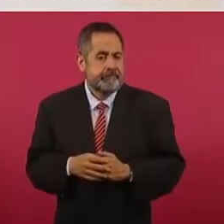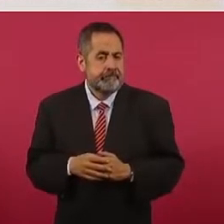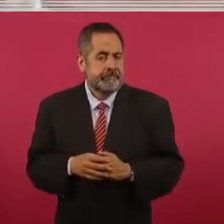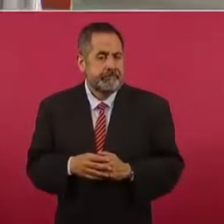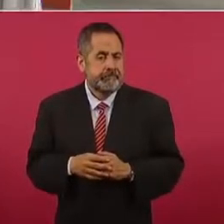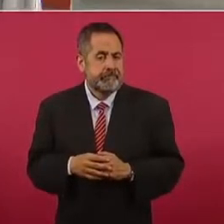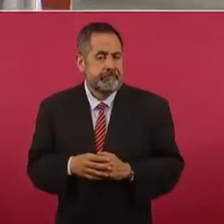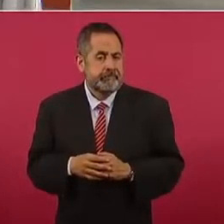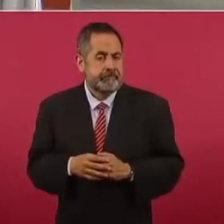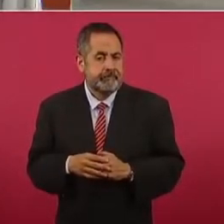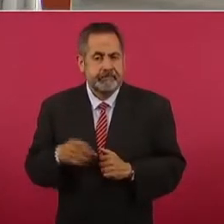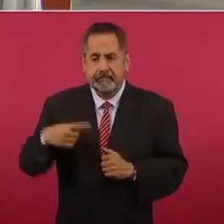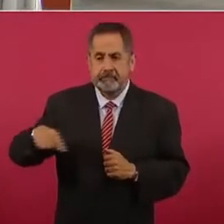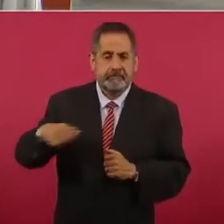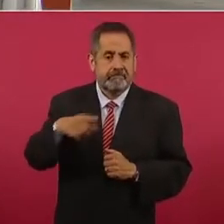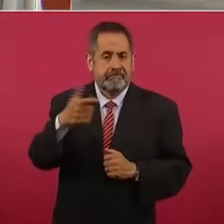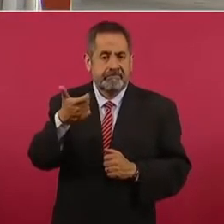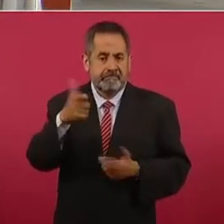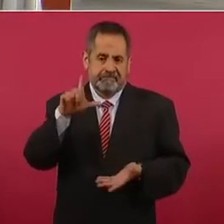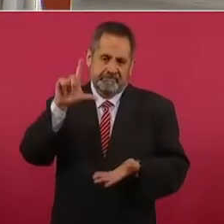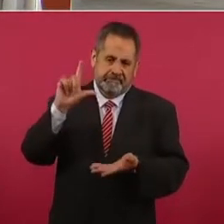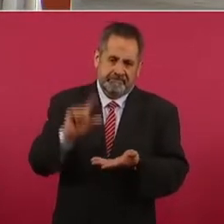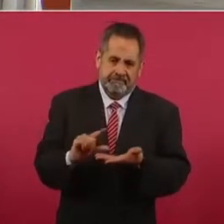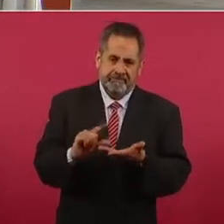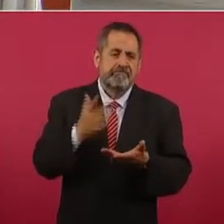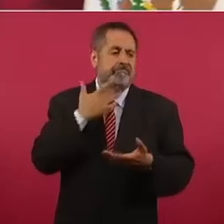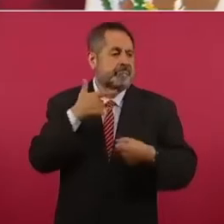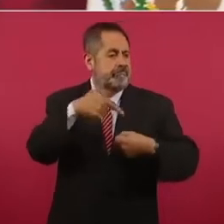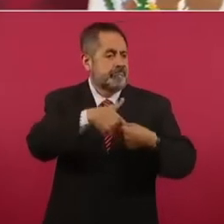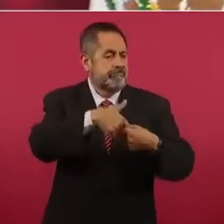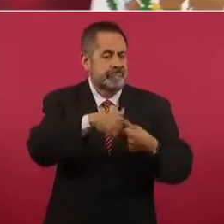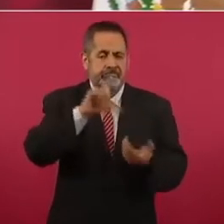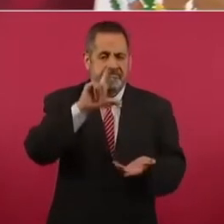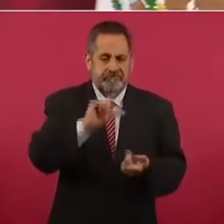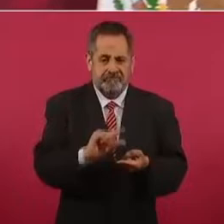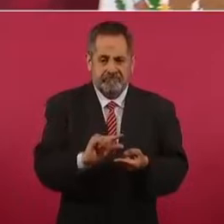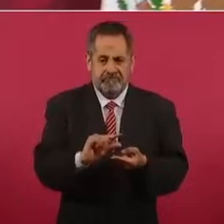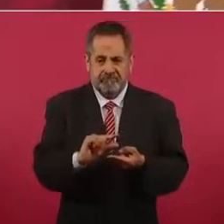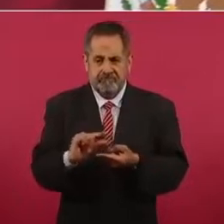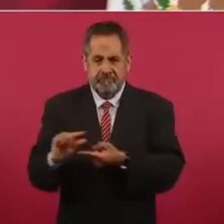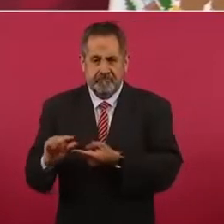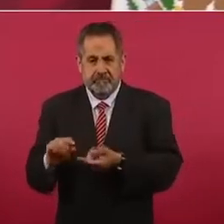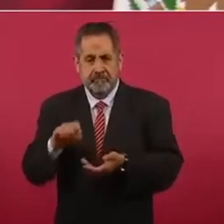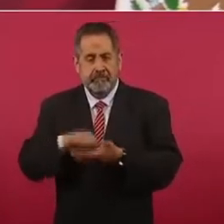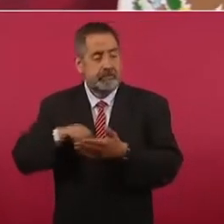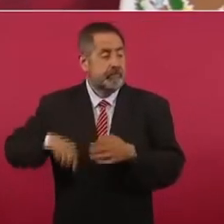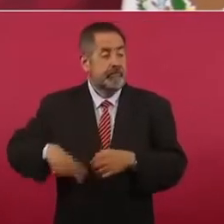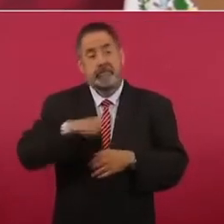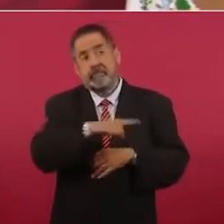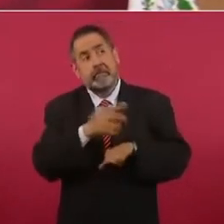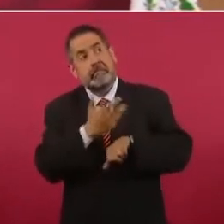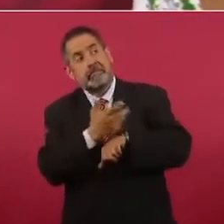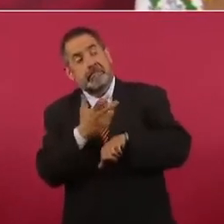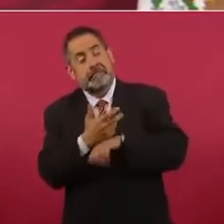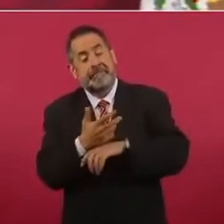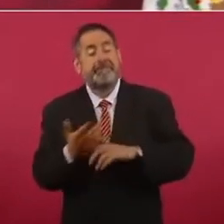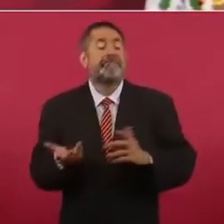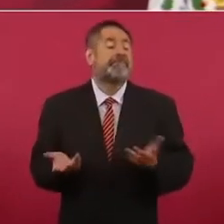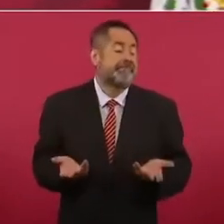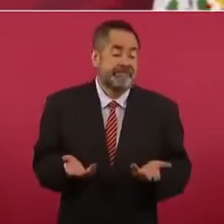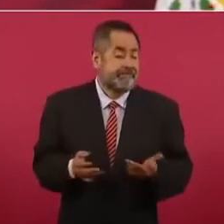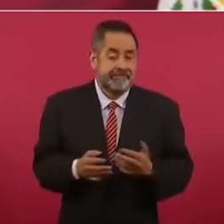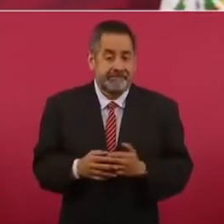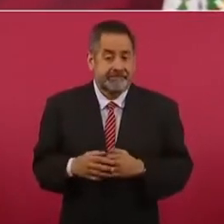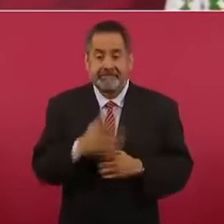tenemos precios bajos de combustible. Esos ejemplos que pone, en Estados Unidos